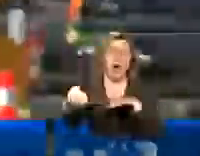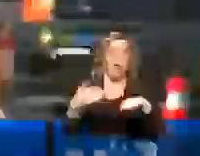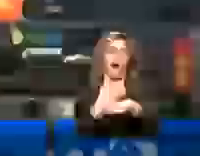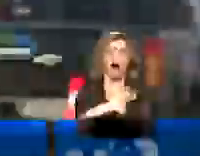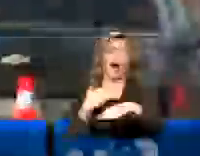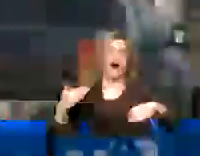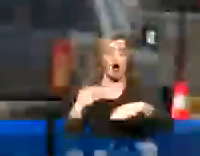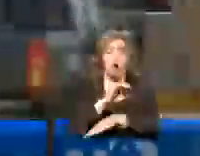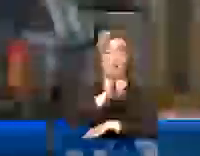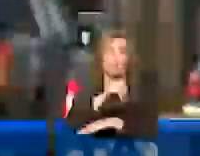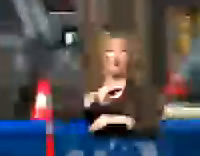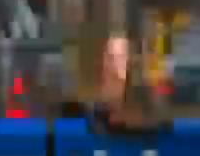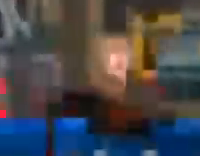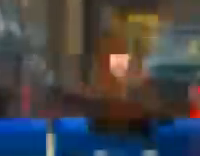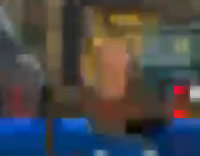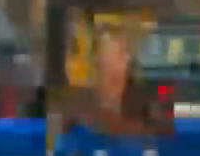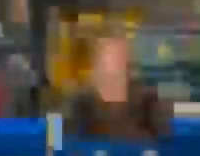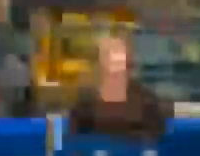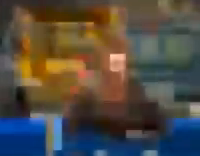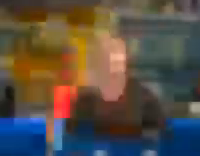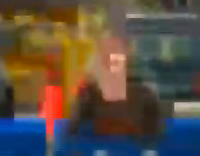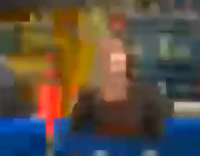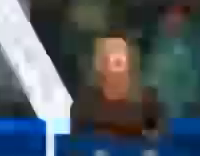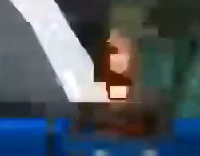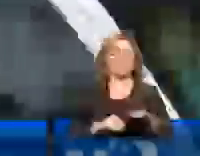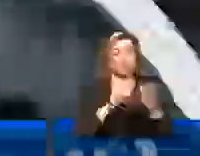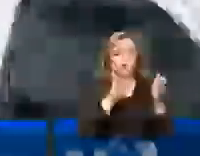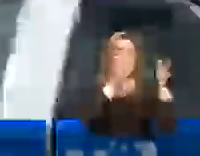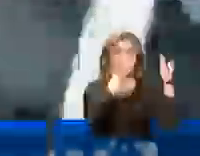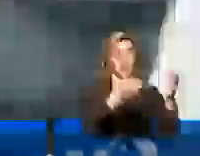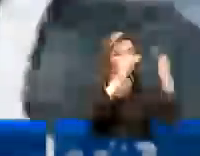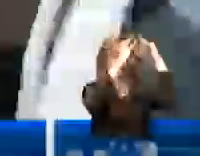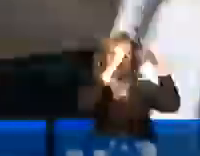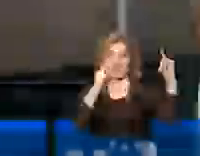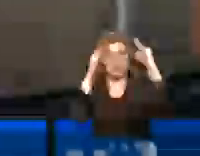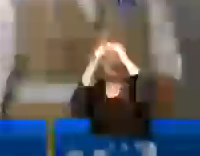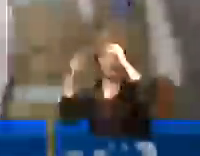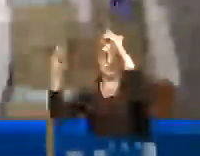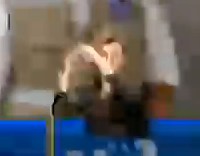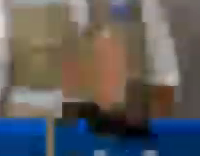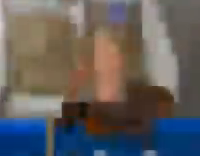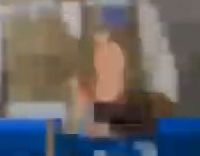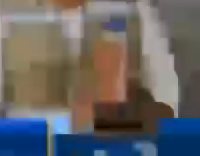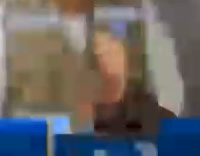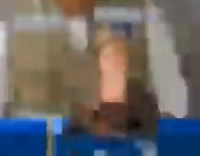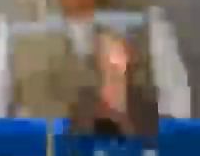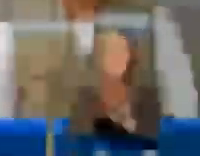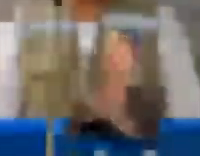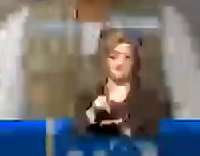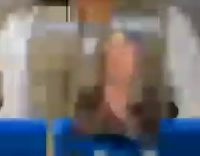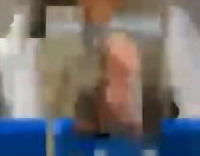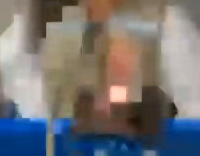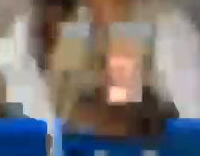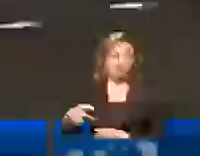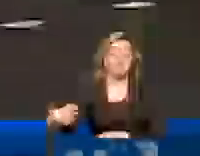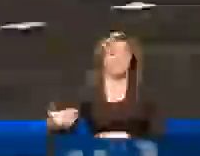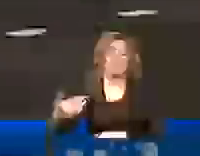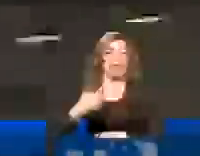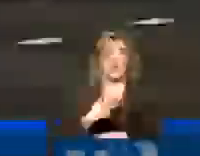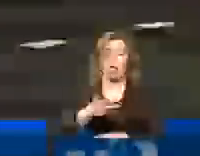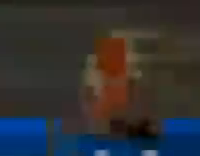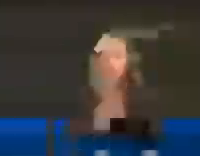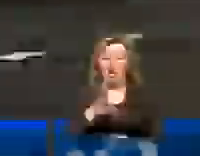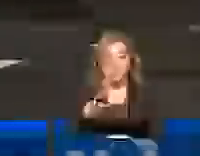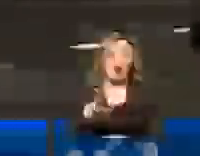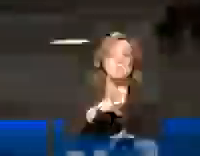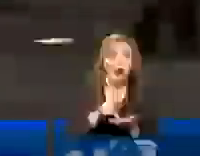jueves todo regresó a la normalidad. En las 4 casetas de ida y 4 de regreso, los cobros se habilitaron nuevamente. Según